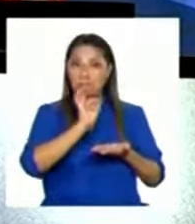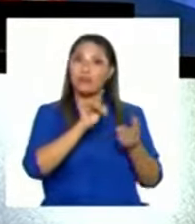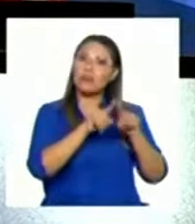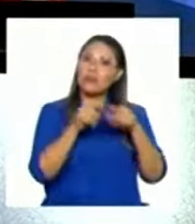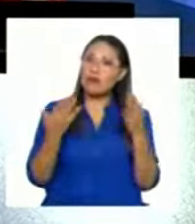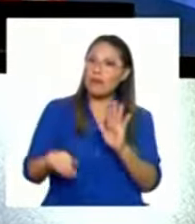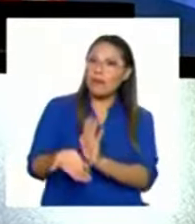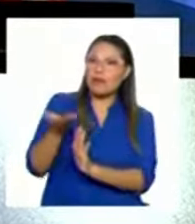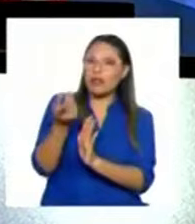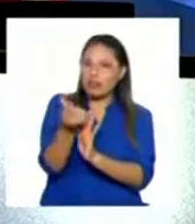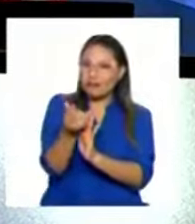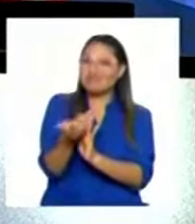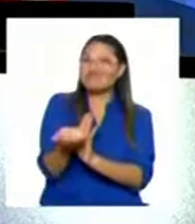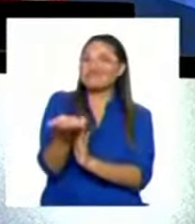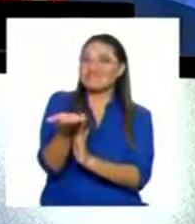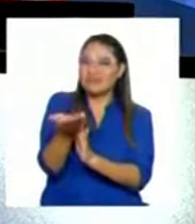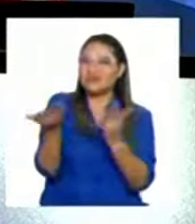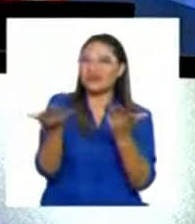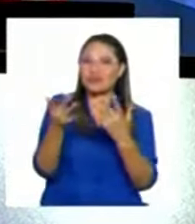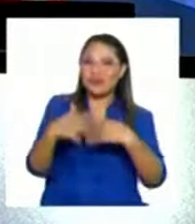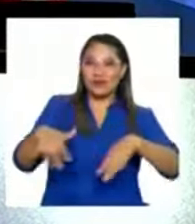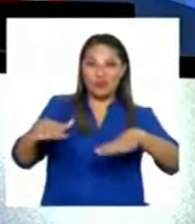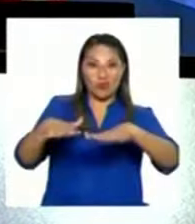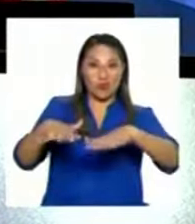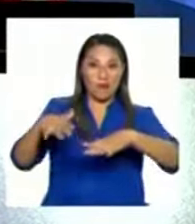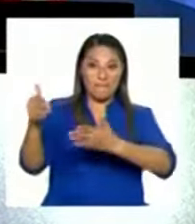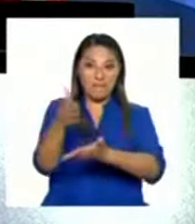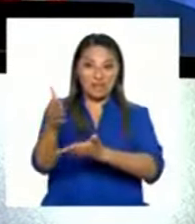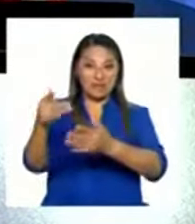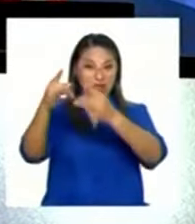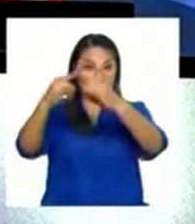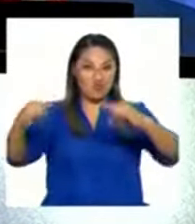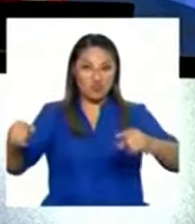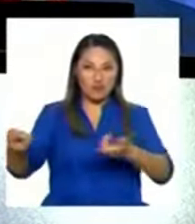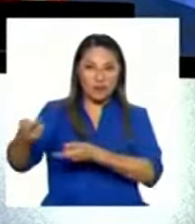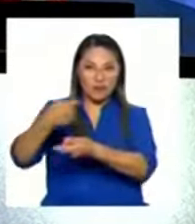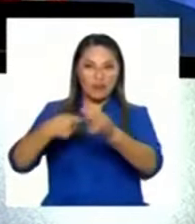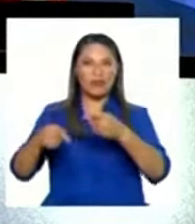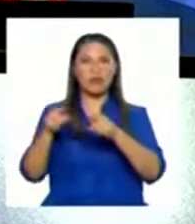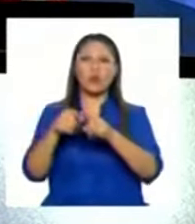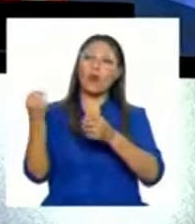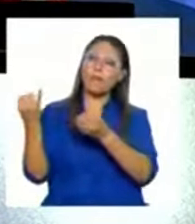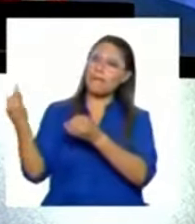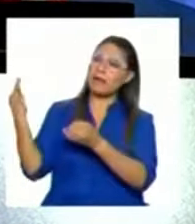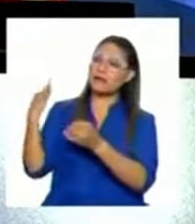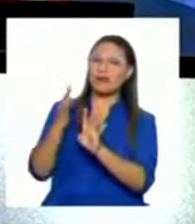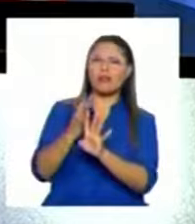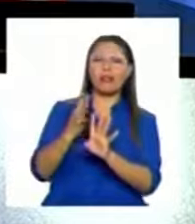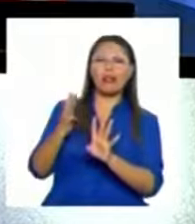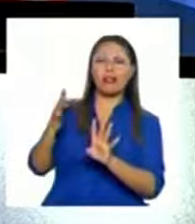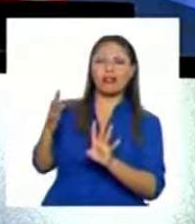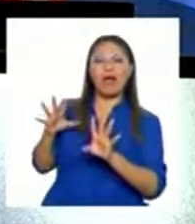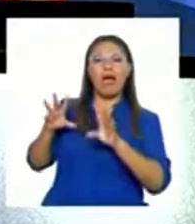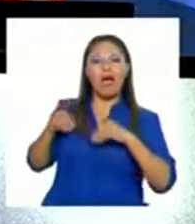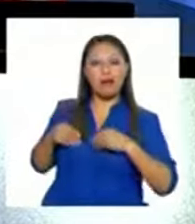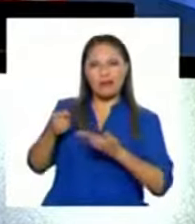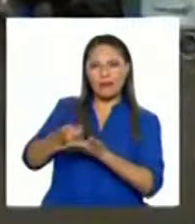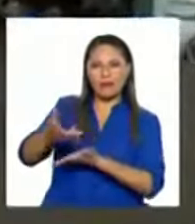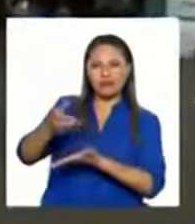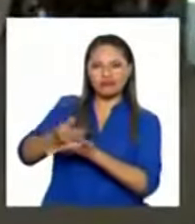incremento en el precio en el terminal pesquero del Callao. Incluso miles optaron por hacer largas colas para su adquisición.